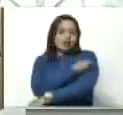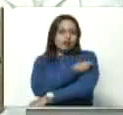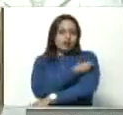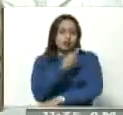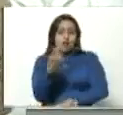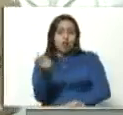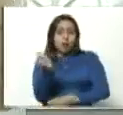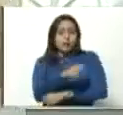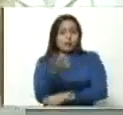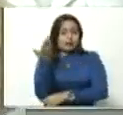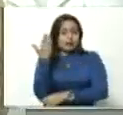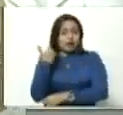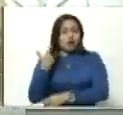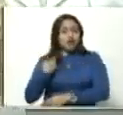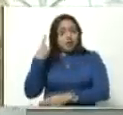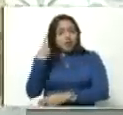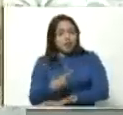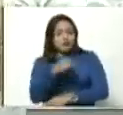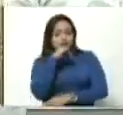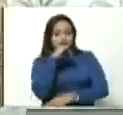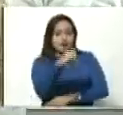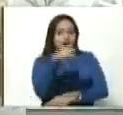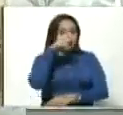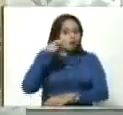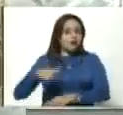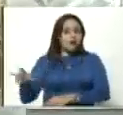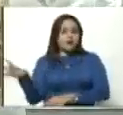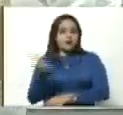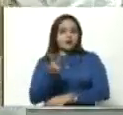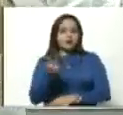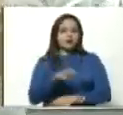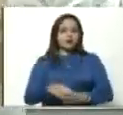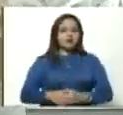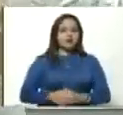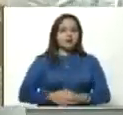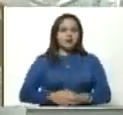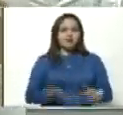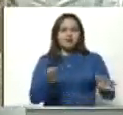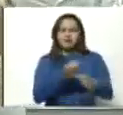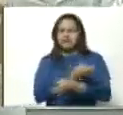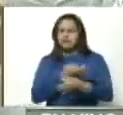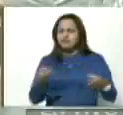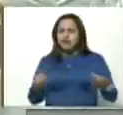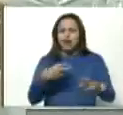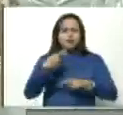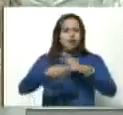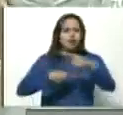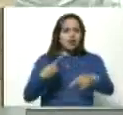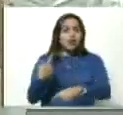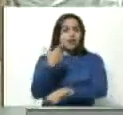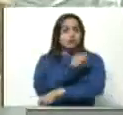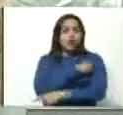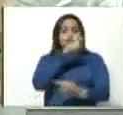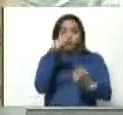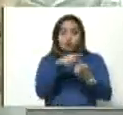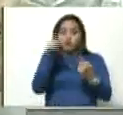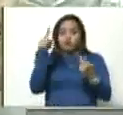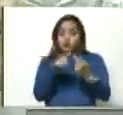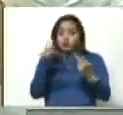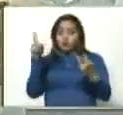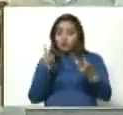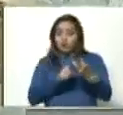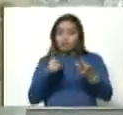2 meses. Yo debo informarle a nuestro pueblo venezolano de la eficacia de ese proceso de vacunación de